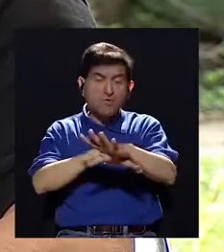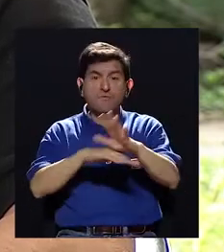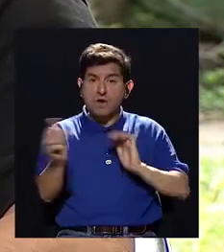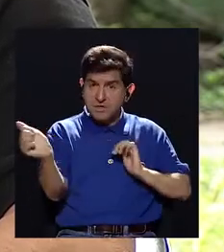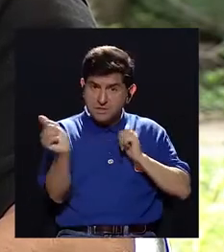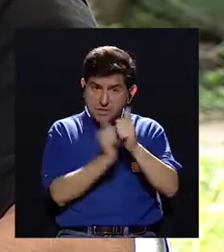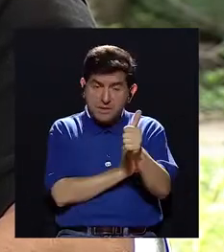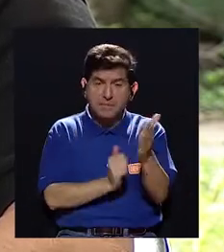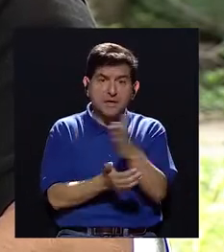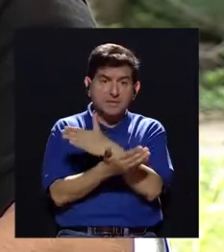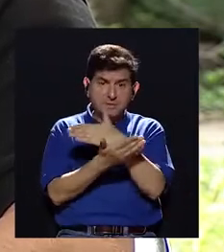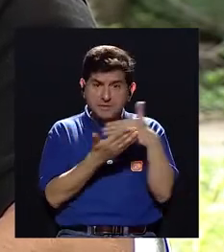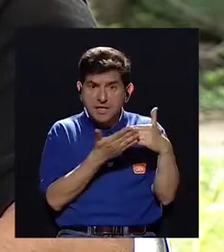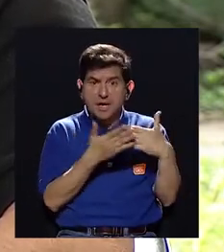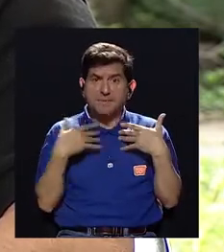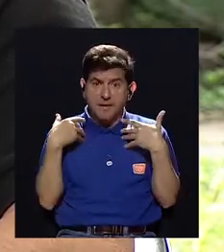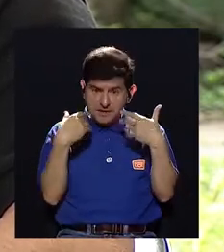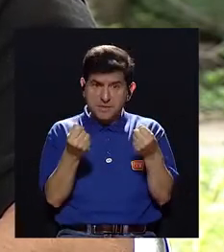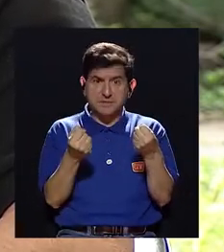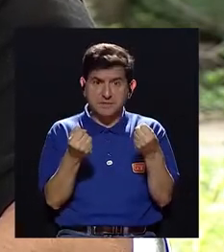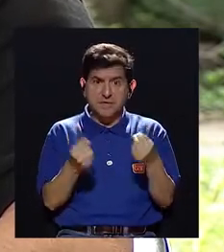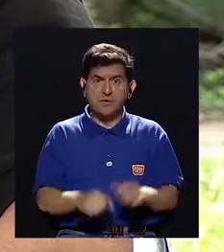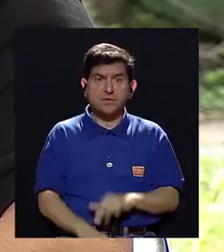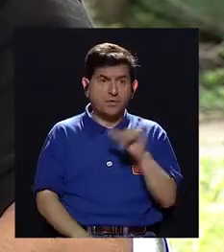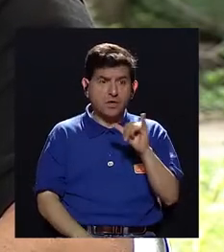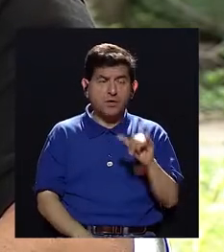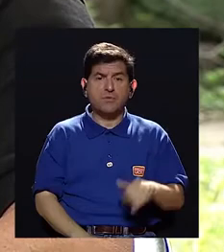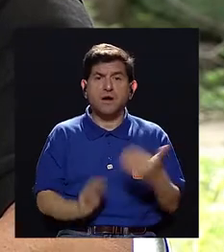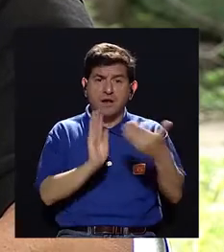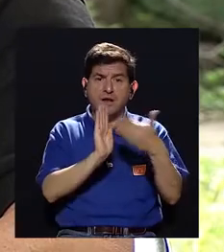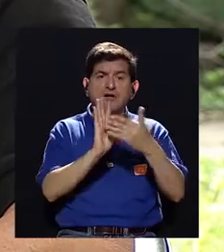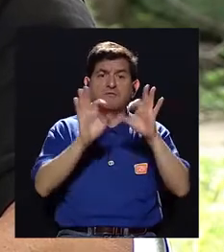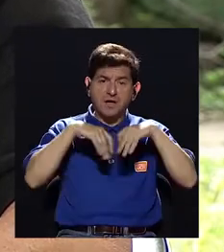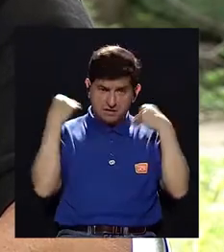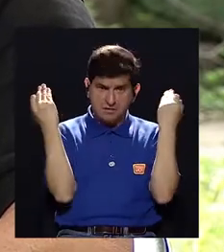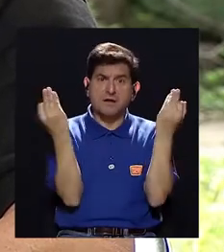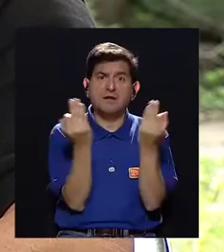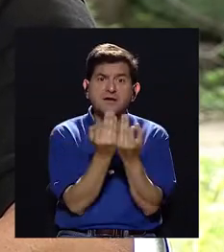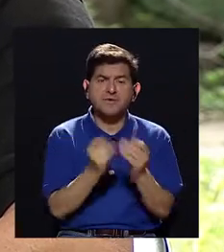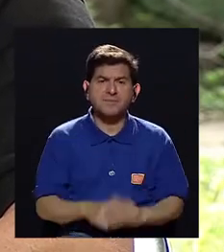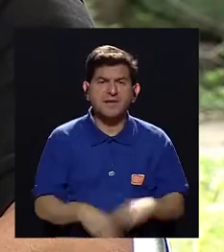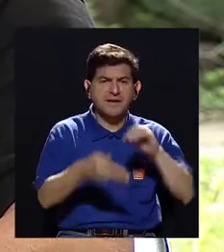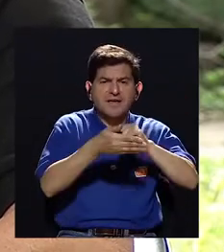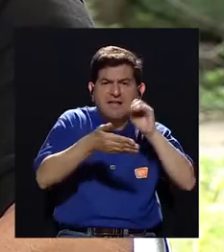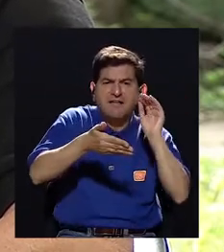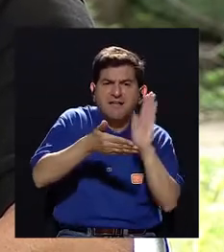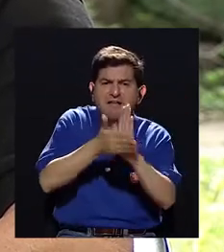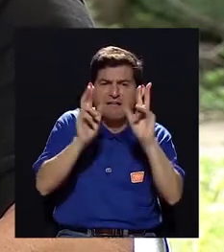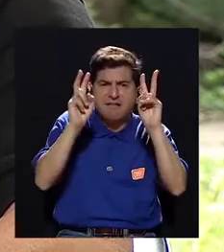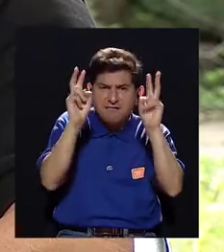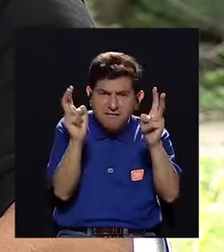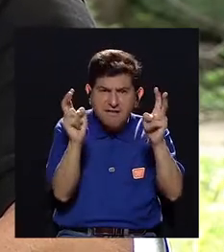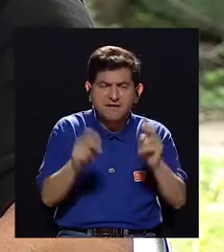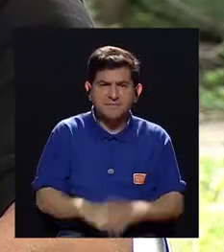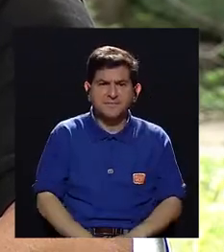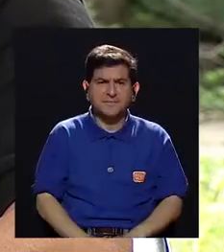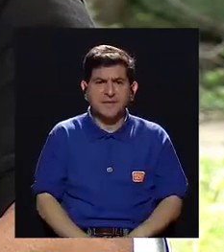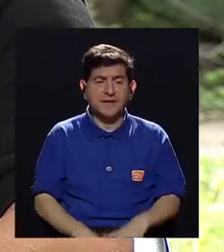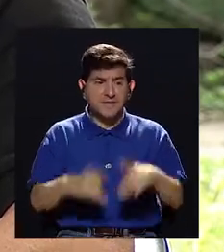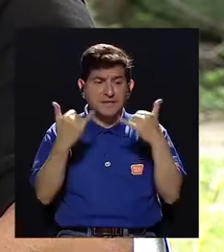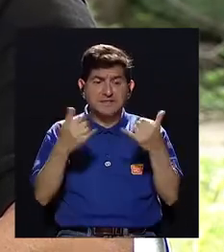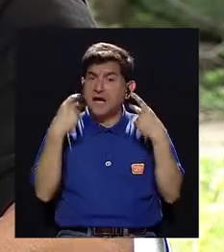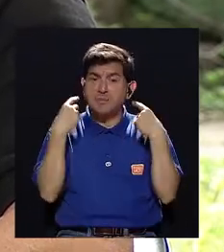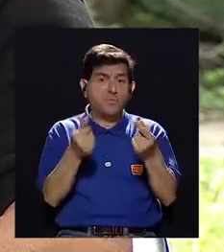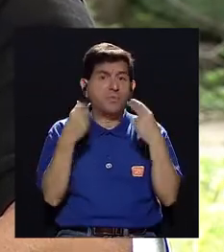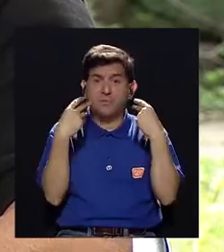implicaciones que trascienden la parte de salud, sino que trascienden a la familia y esas etiquetas a veces puestas, como le